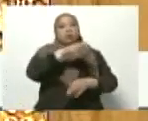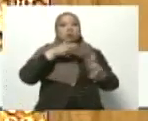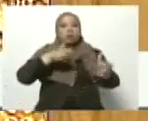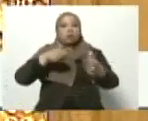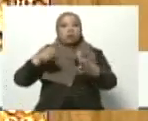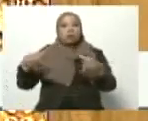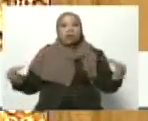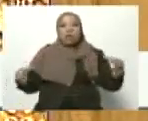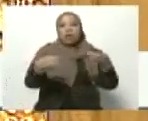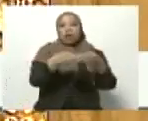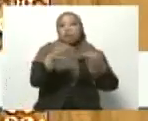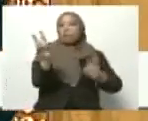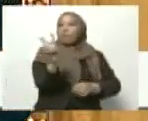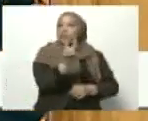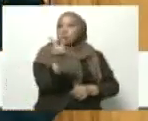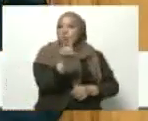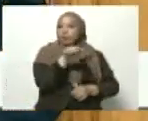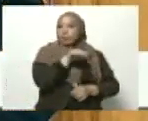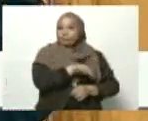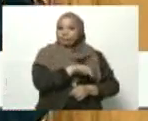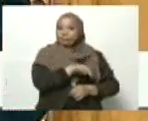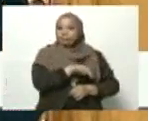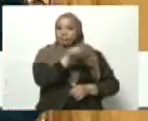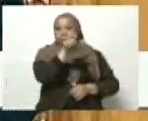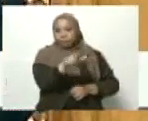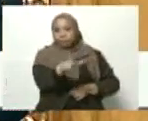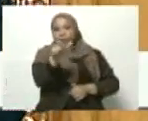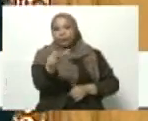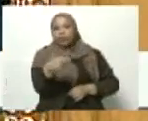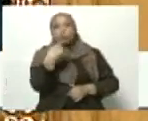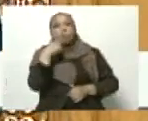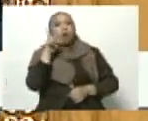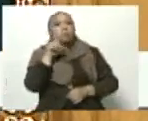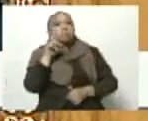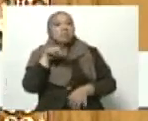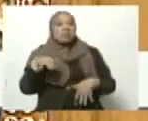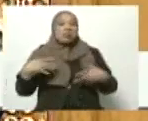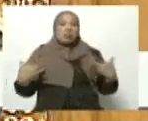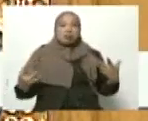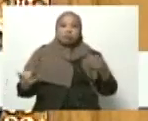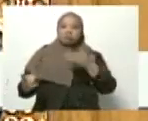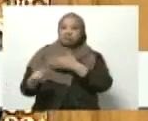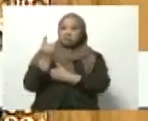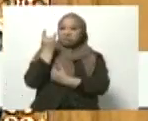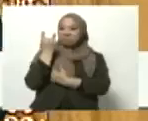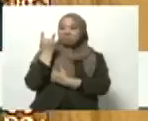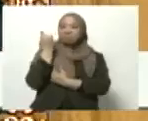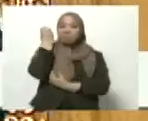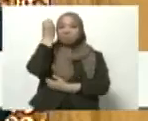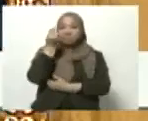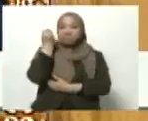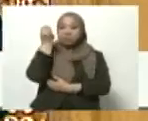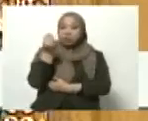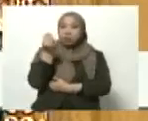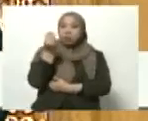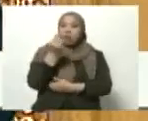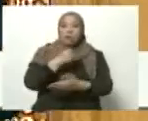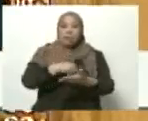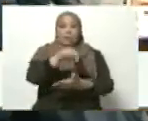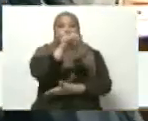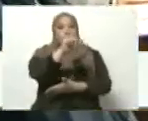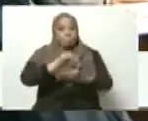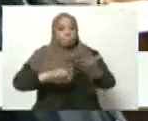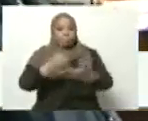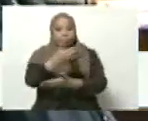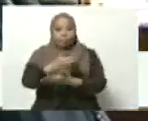grupo de venezolanos. Y si creen que era falso, que es mentira, lo que pasó en Haití es el mismo modelo. Se firmó con un contrato,